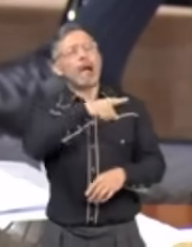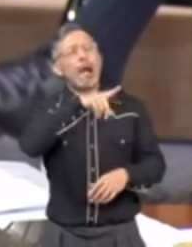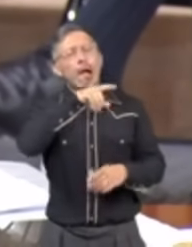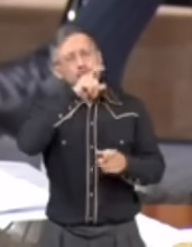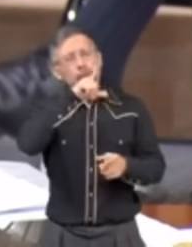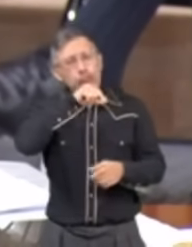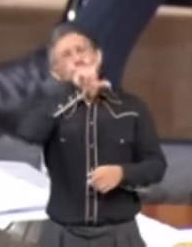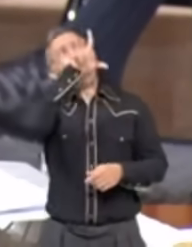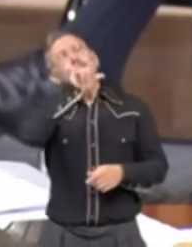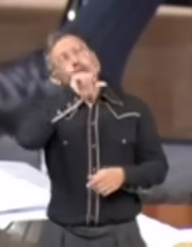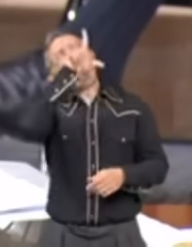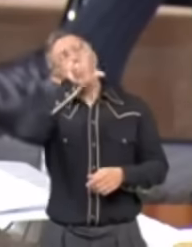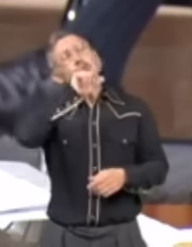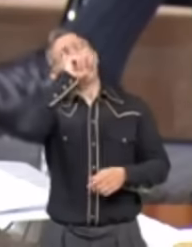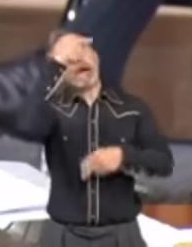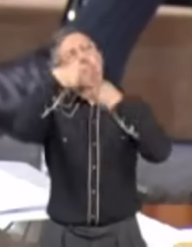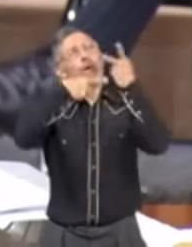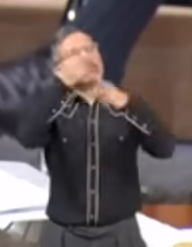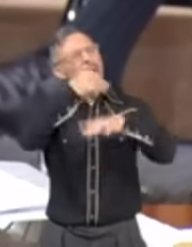se la pasa,